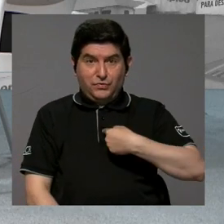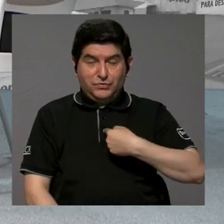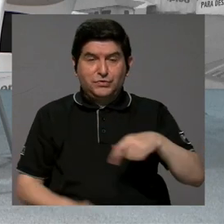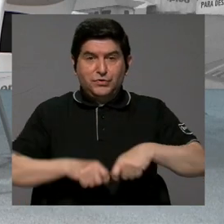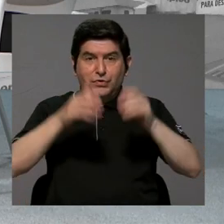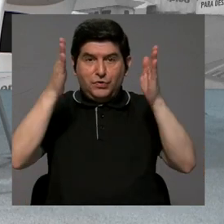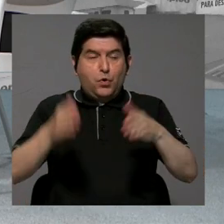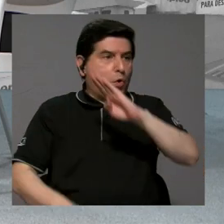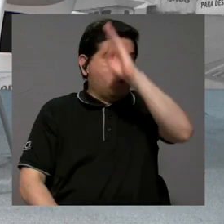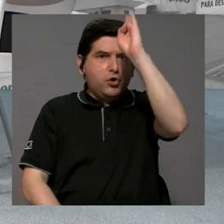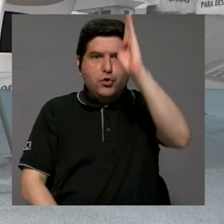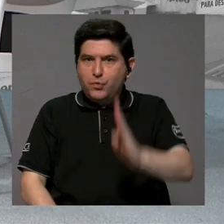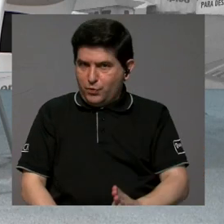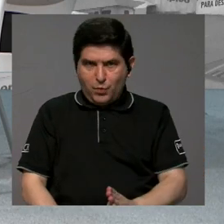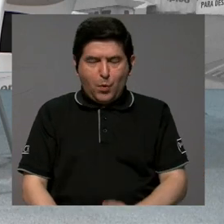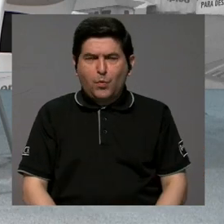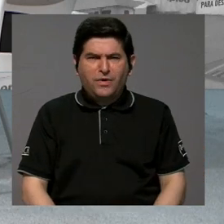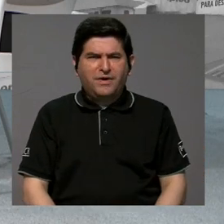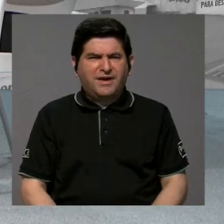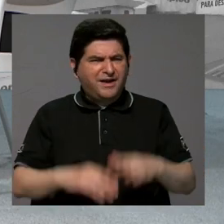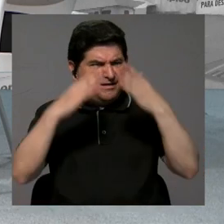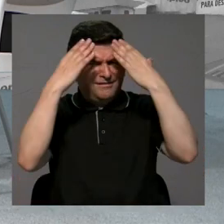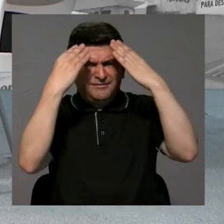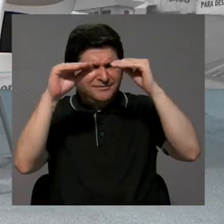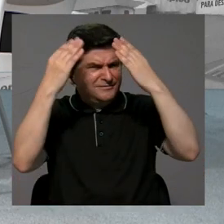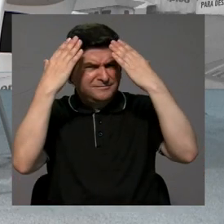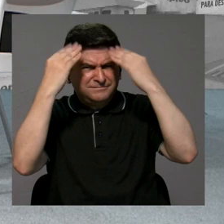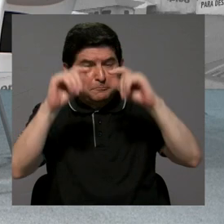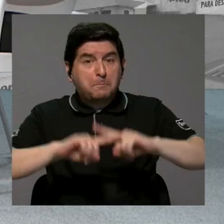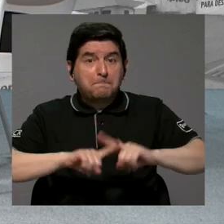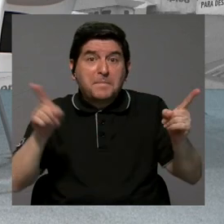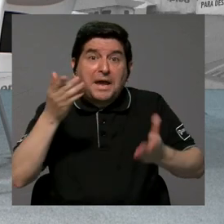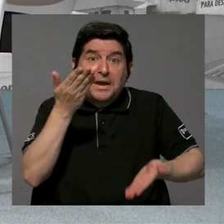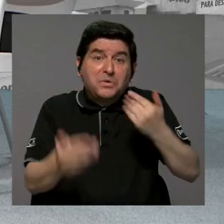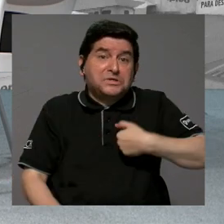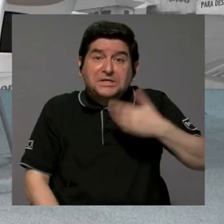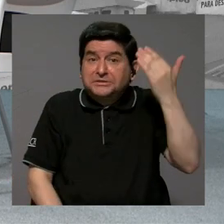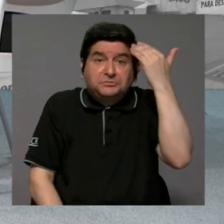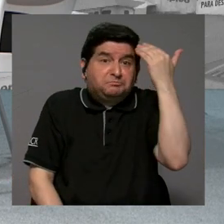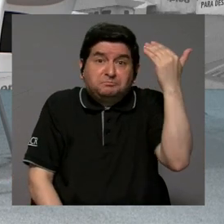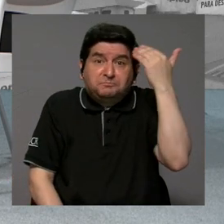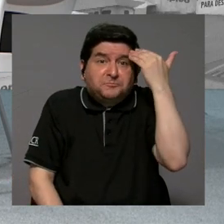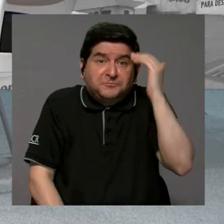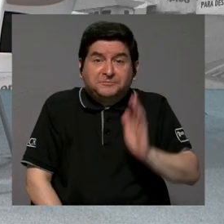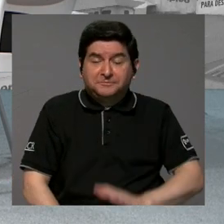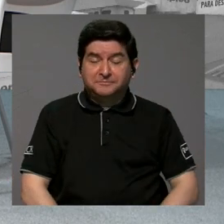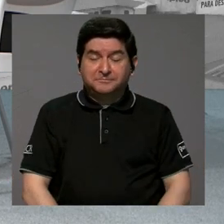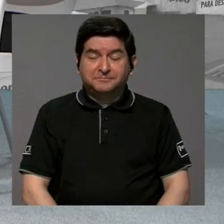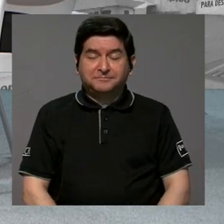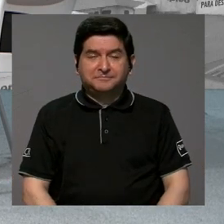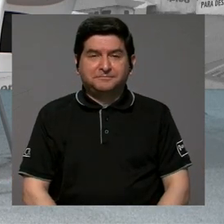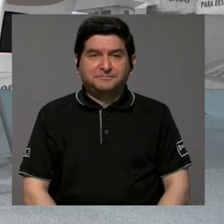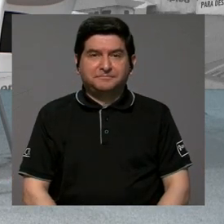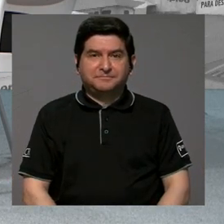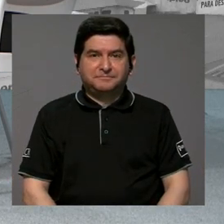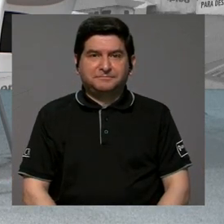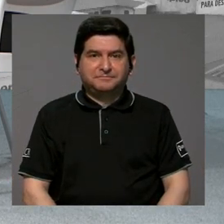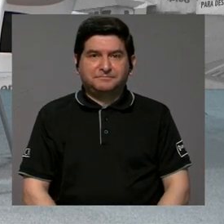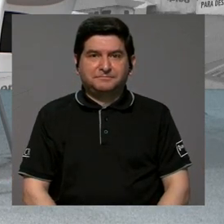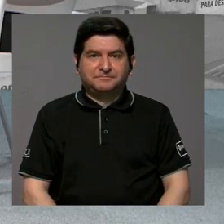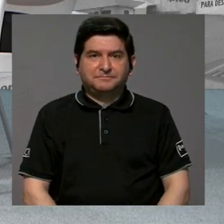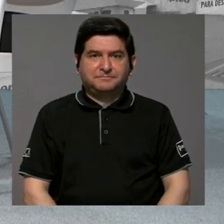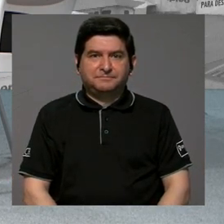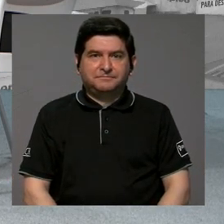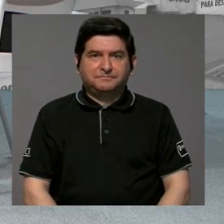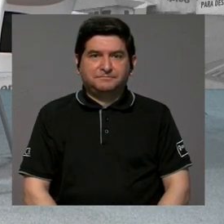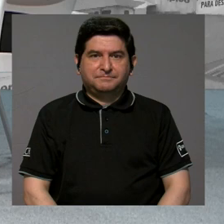como periodista nunca había recibido esa información, pero puede ser desconocimiento mío, etcétera. Que